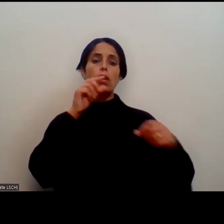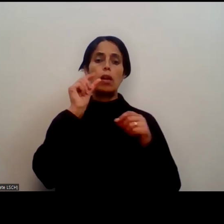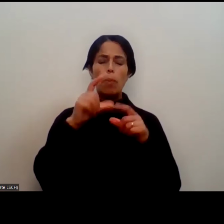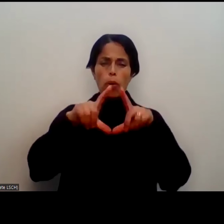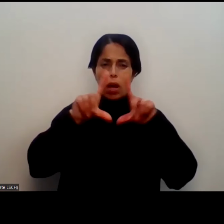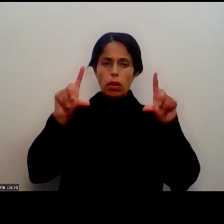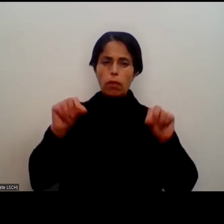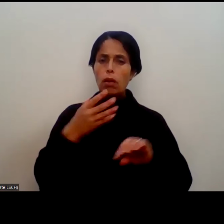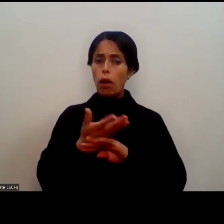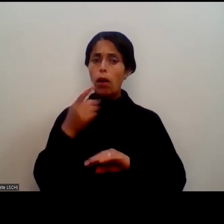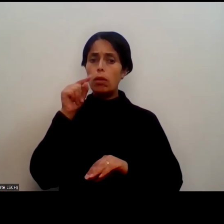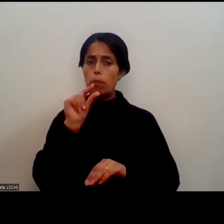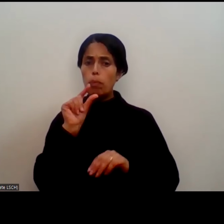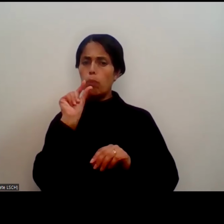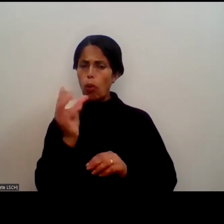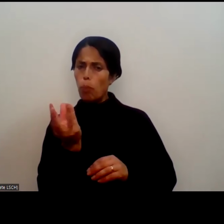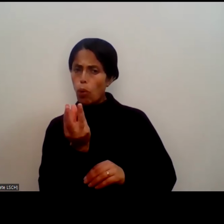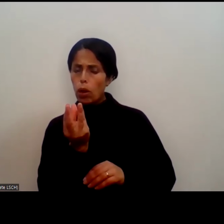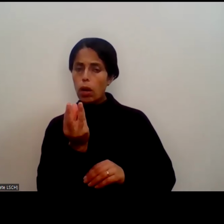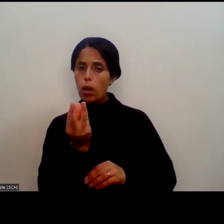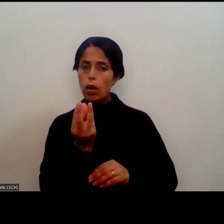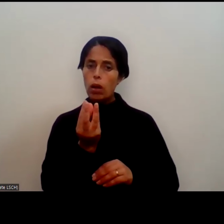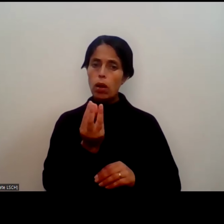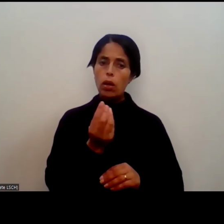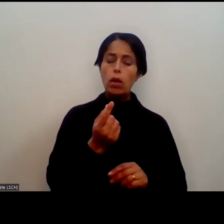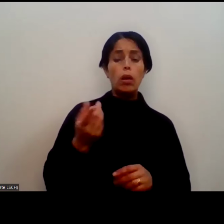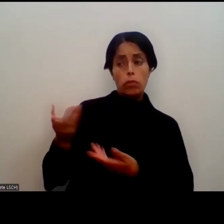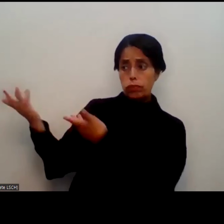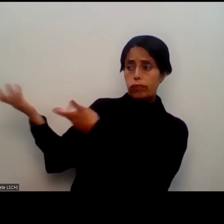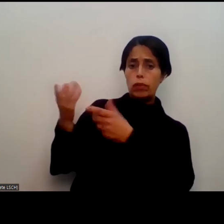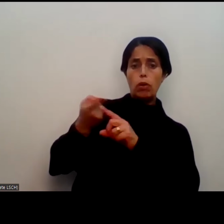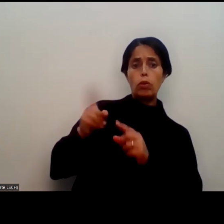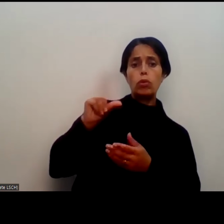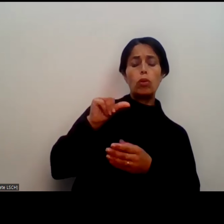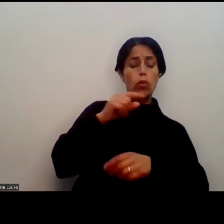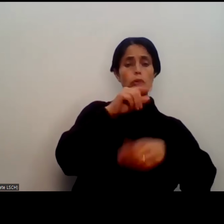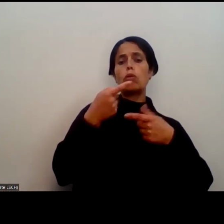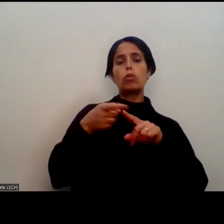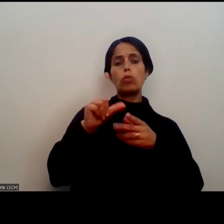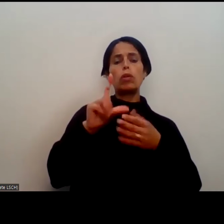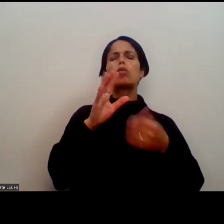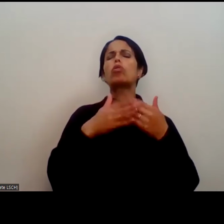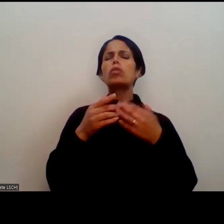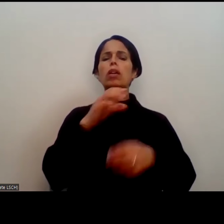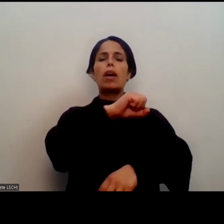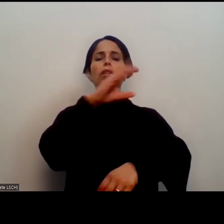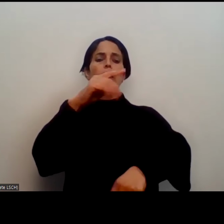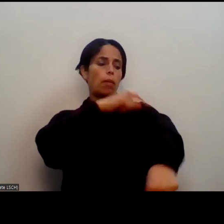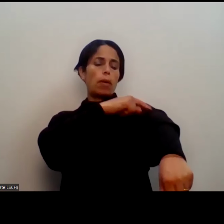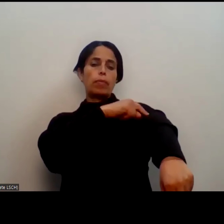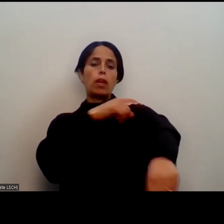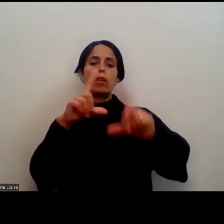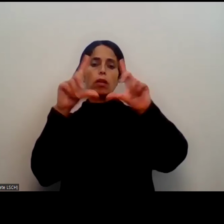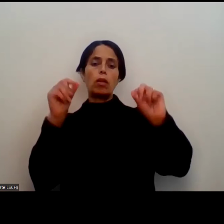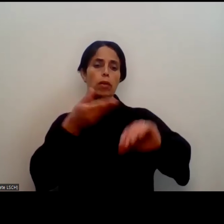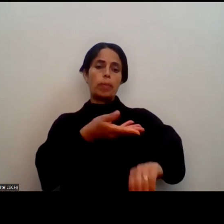que se encuentran, tabletas para inhalar, son importaciones que llegaron desde Atacama Mm. en tiempos